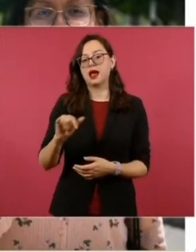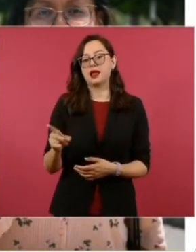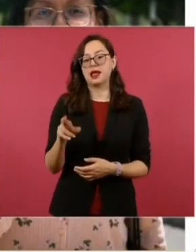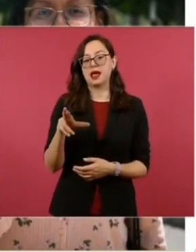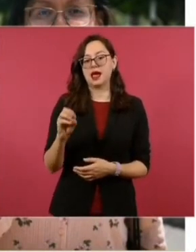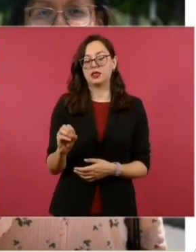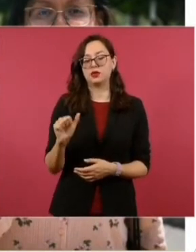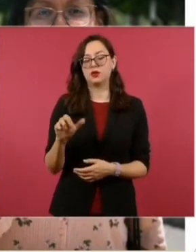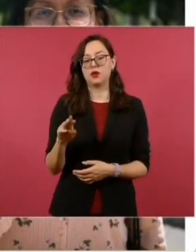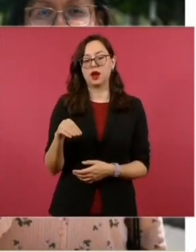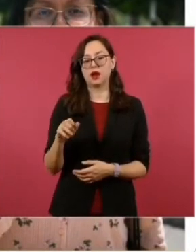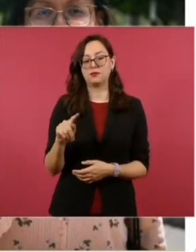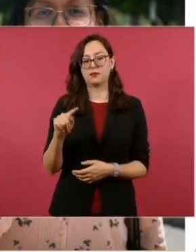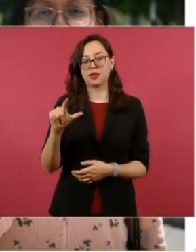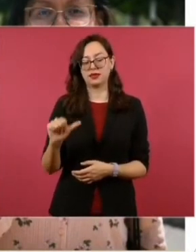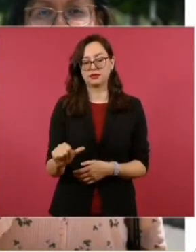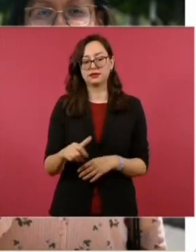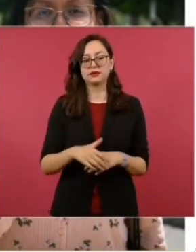Verde en un rango de